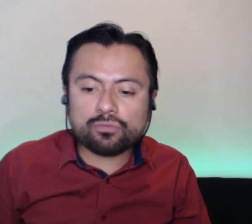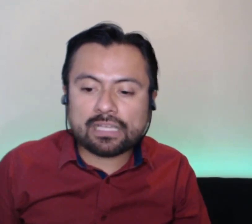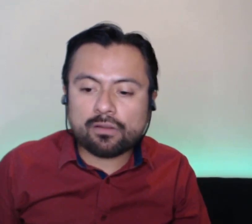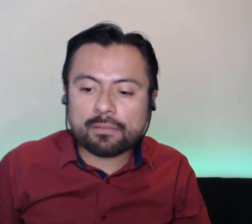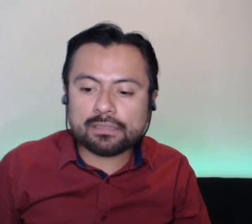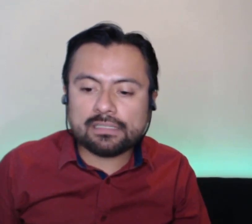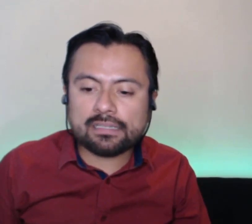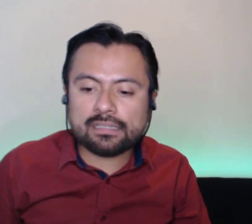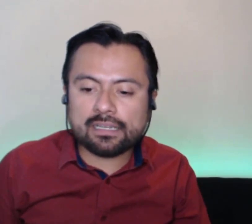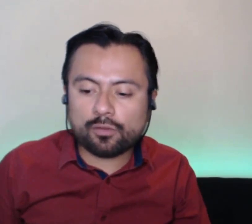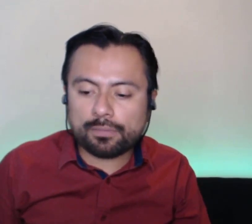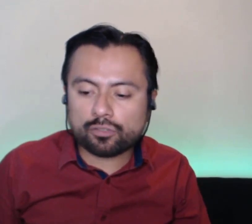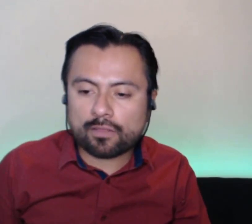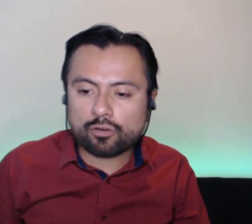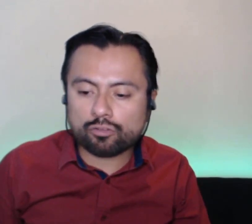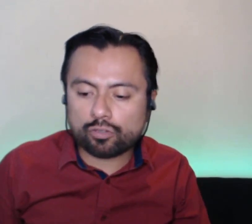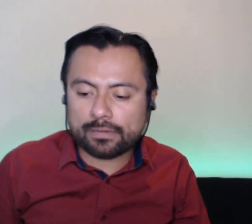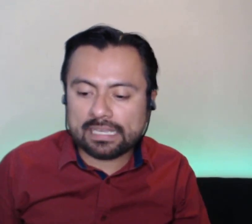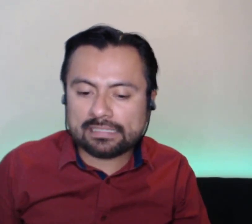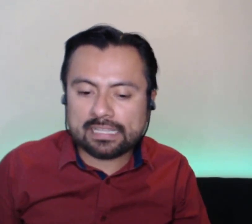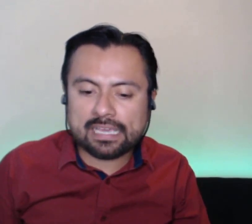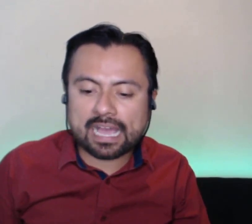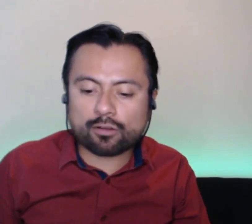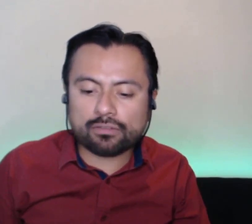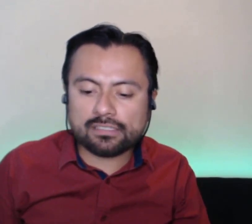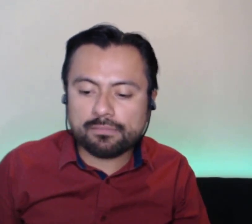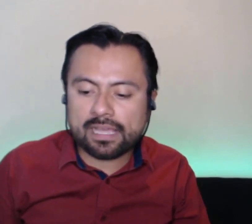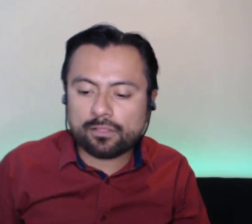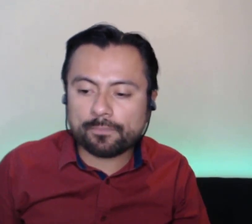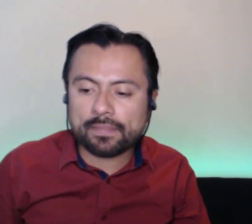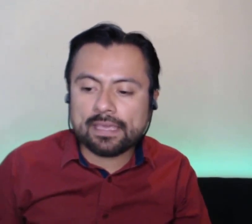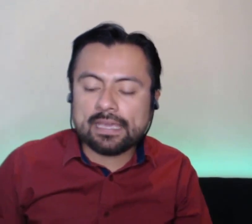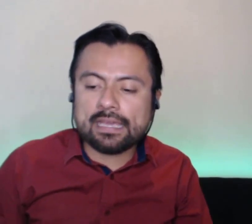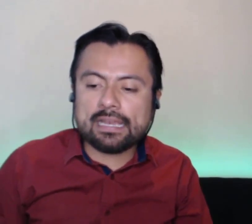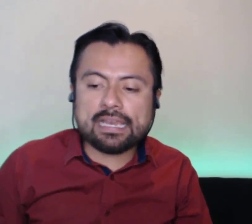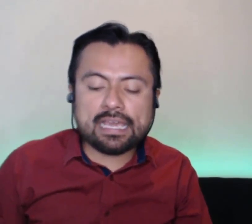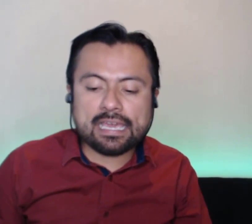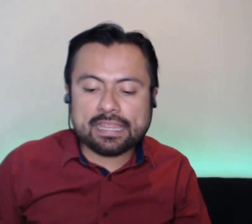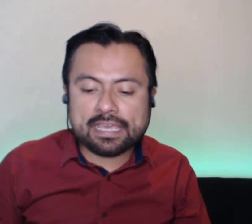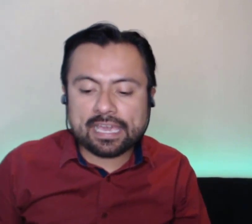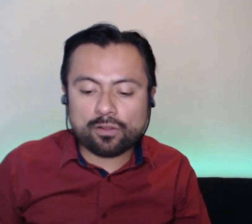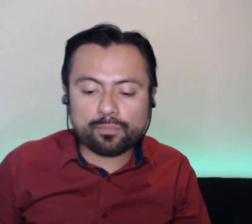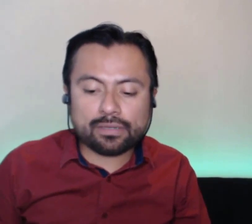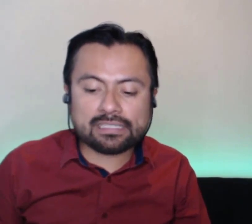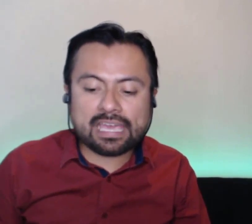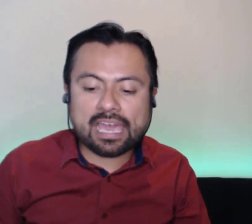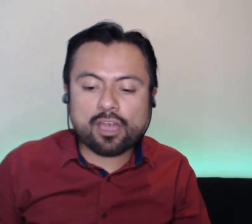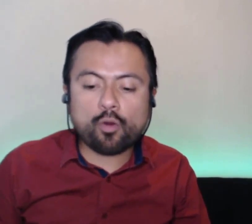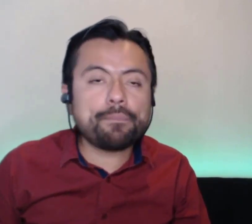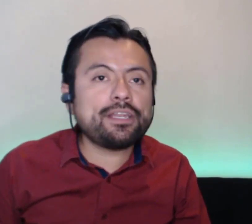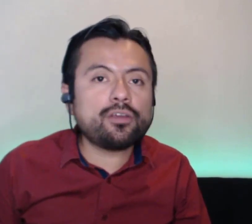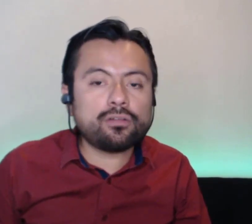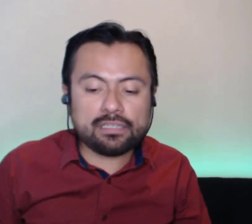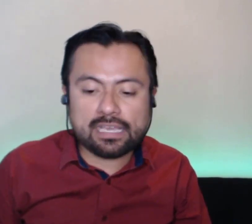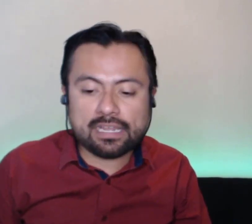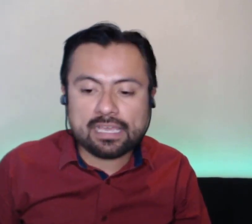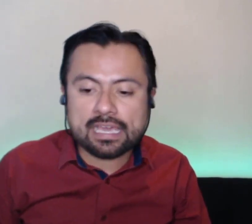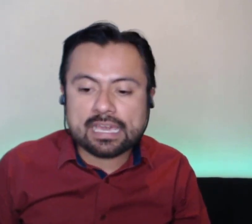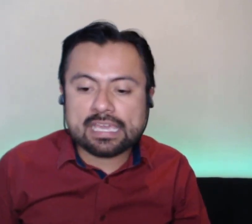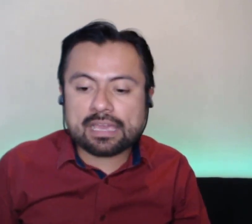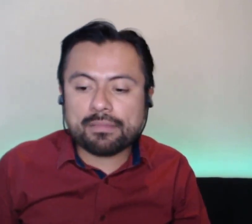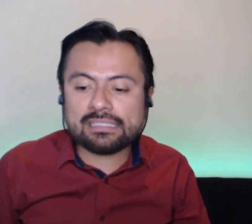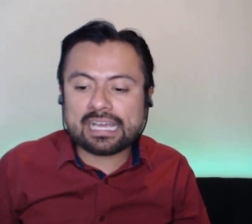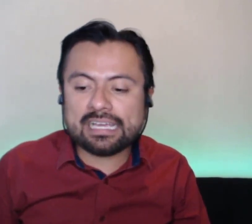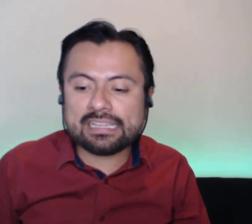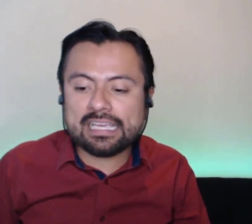le preguntaron al presidente de lópez obrador sobre este acontecimiento le dijeron pues qué opinión tiene